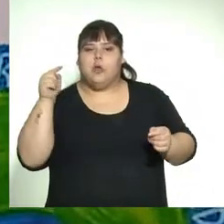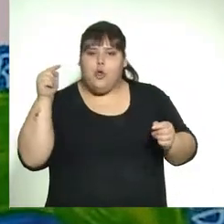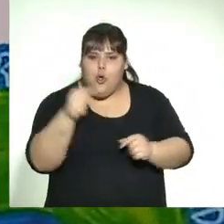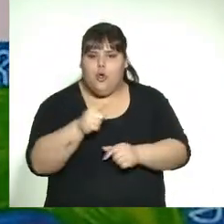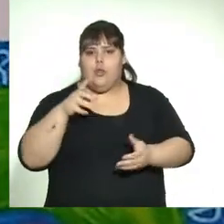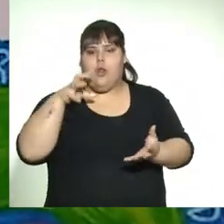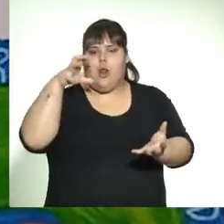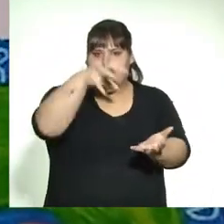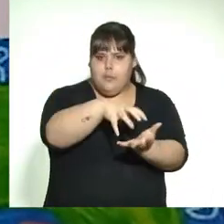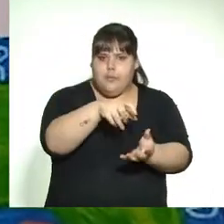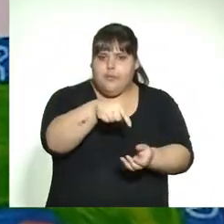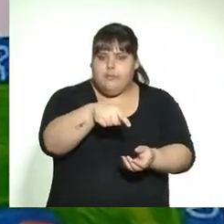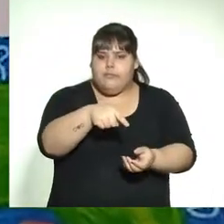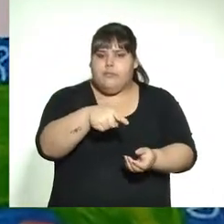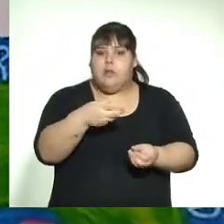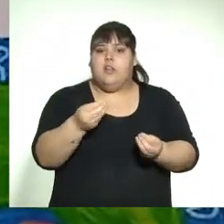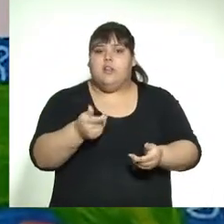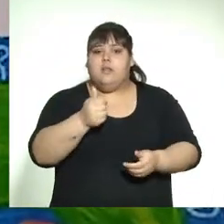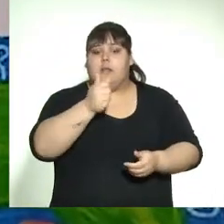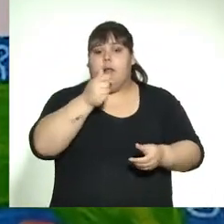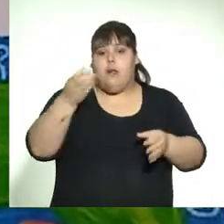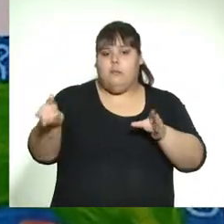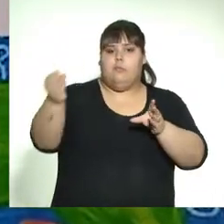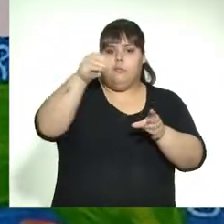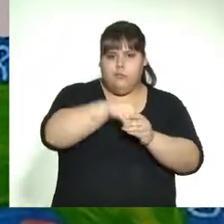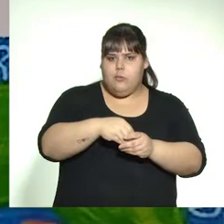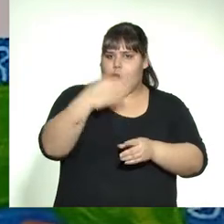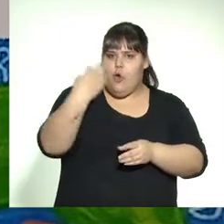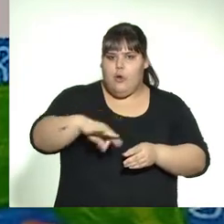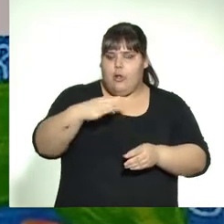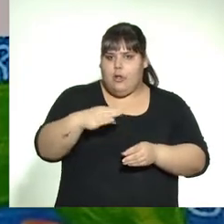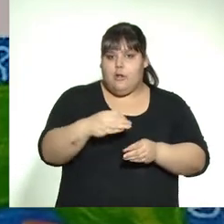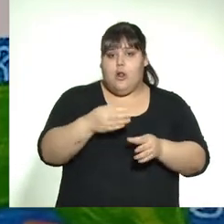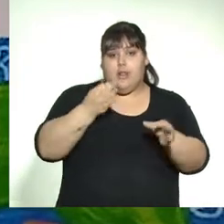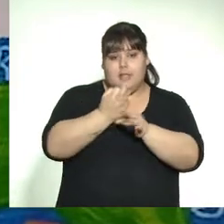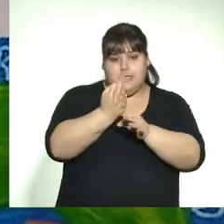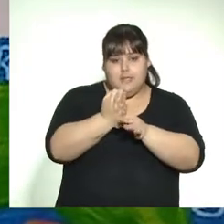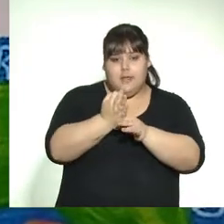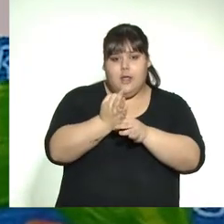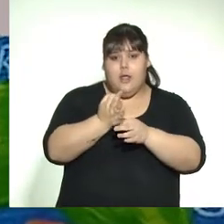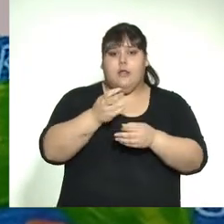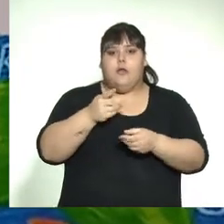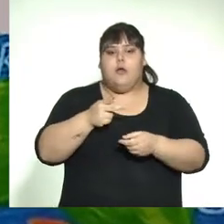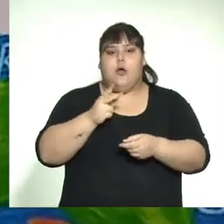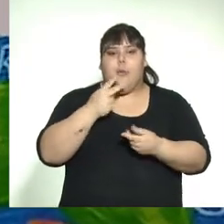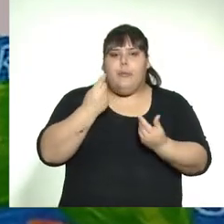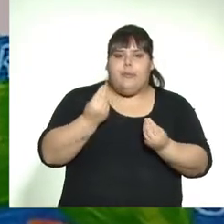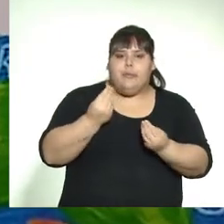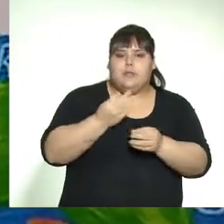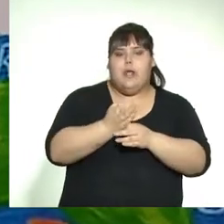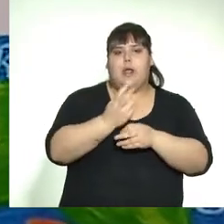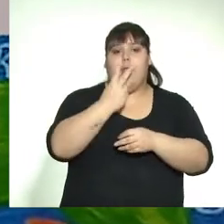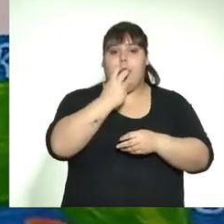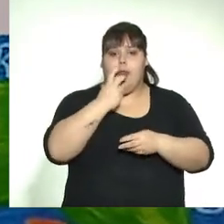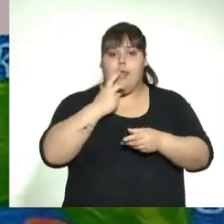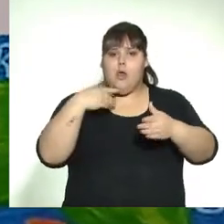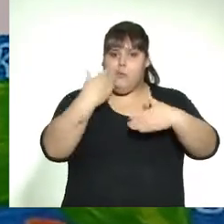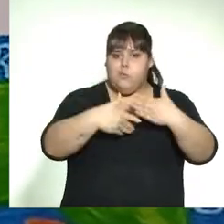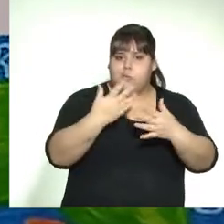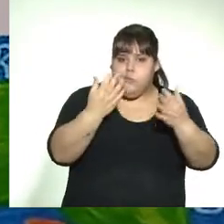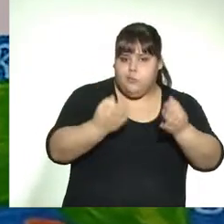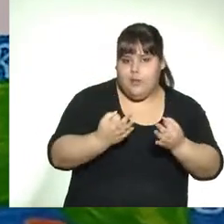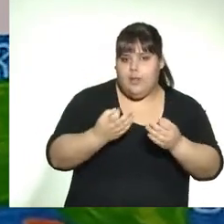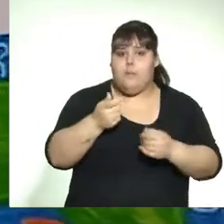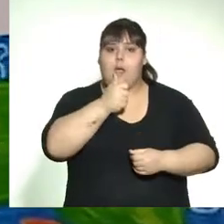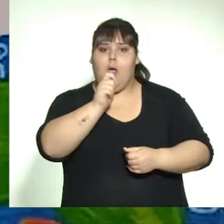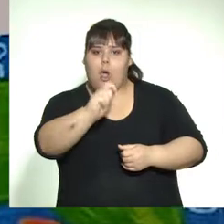Ley Antirrepresas, declara también de interés prioritario incorporar la enseñanza sobre eficiencia energética y la conservación